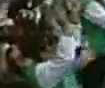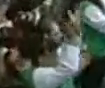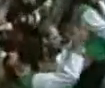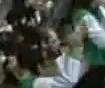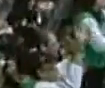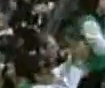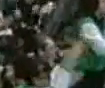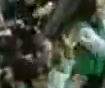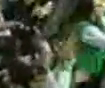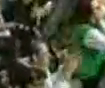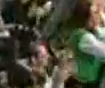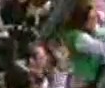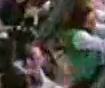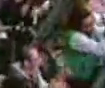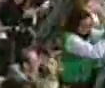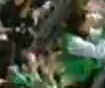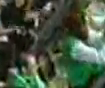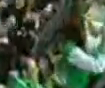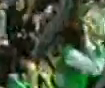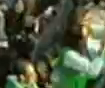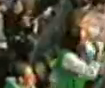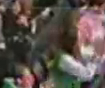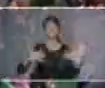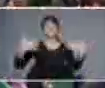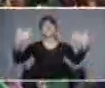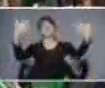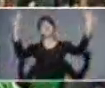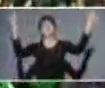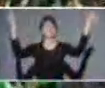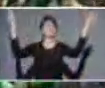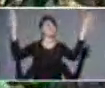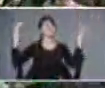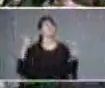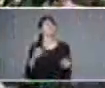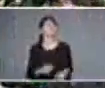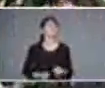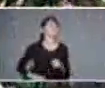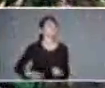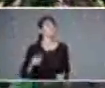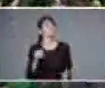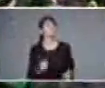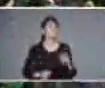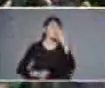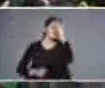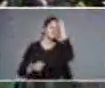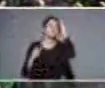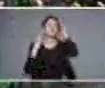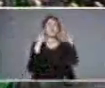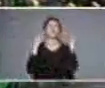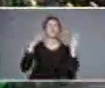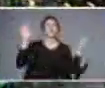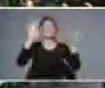ti bueno a ver cómo dice la afición vamos a mirar un poquito a calentar la